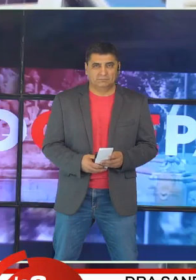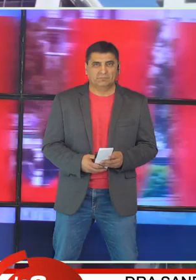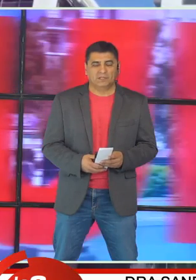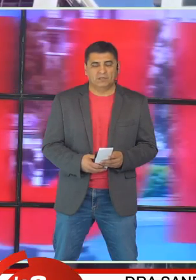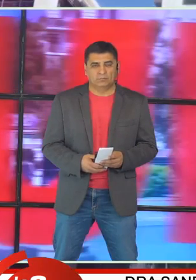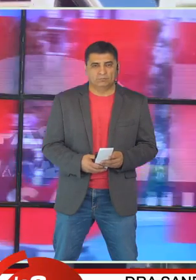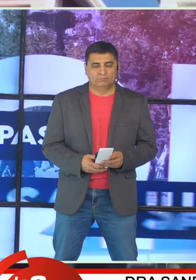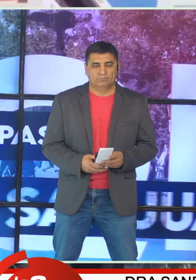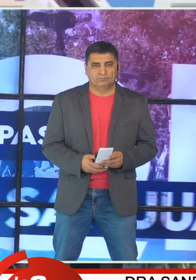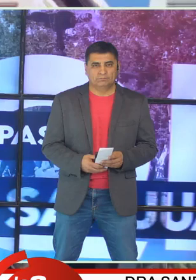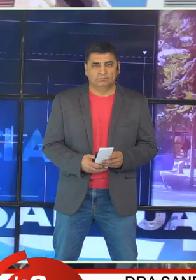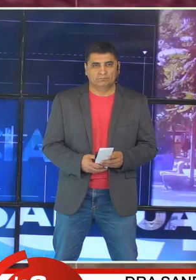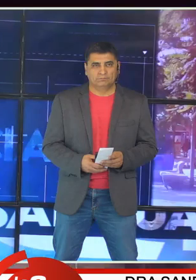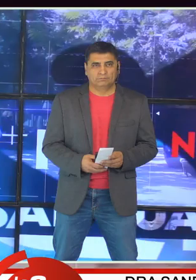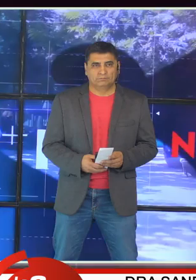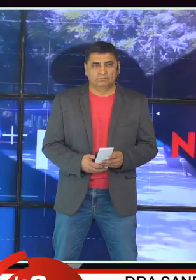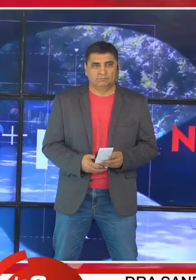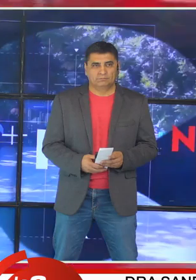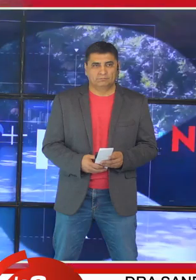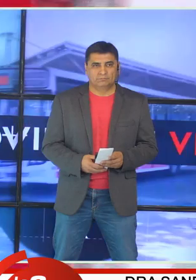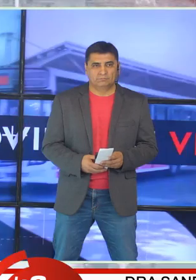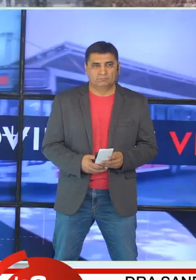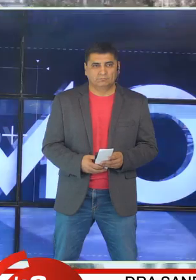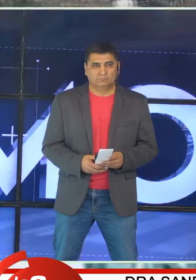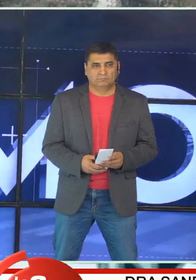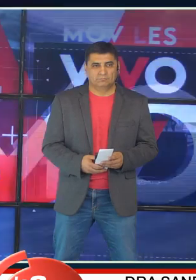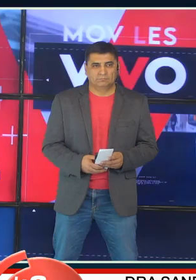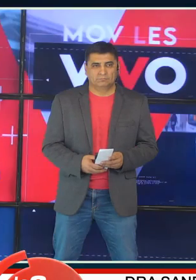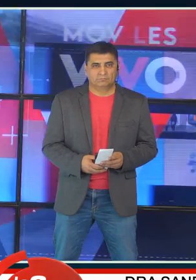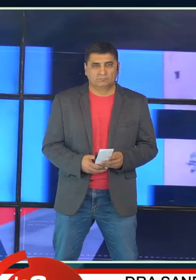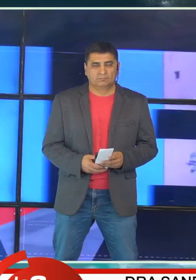difundimos, claro, somos los agradecidos porque nos...